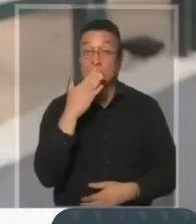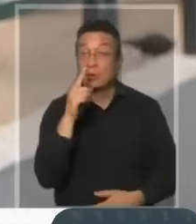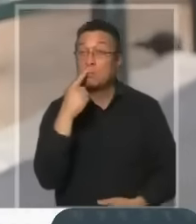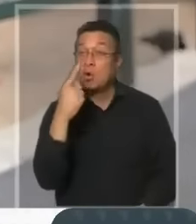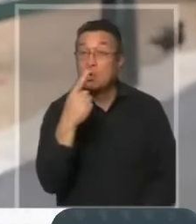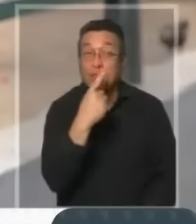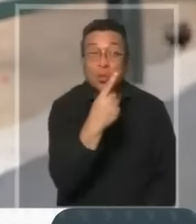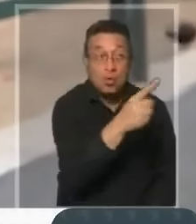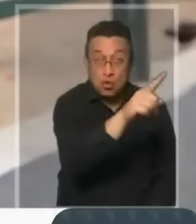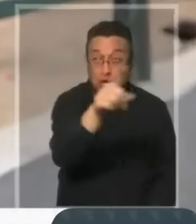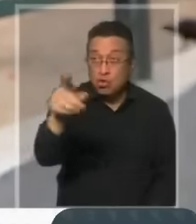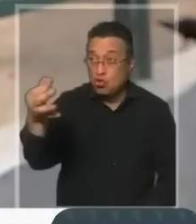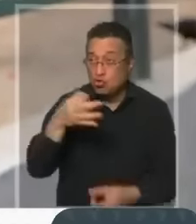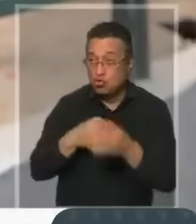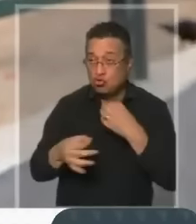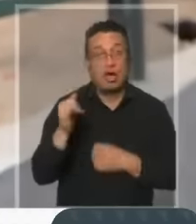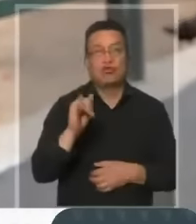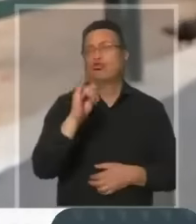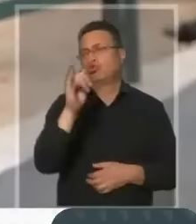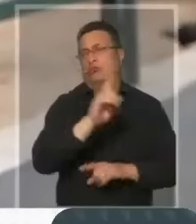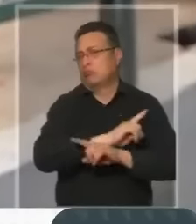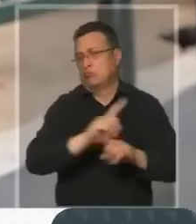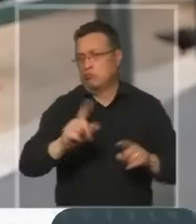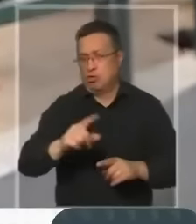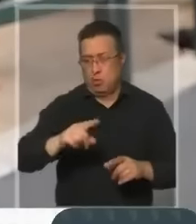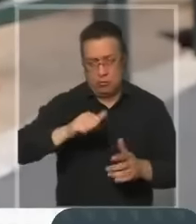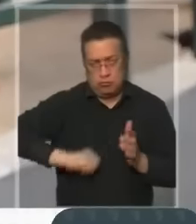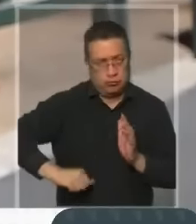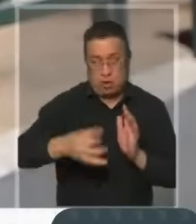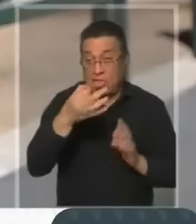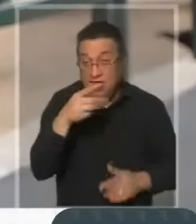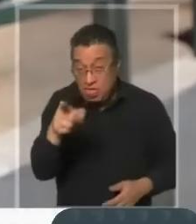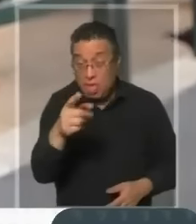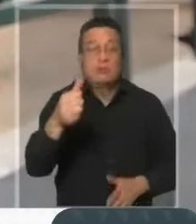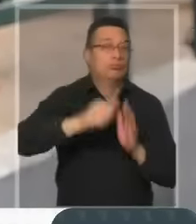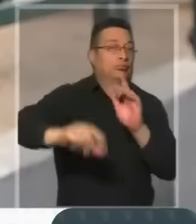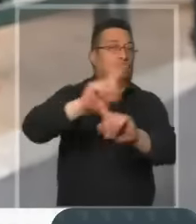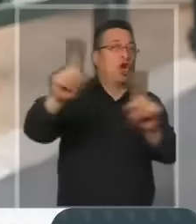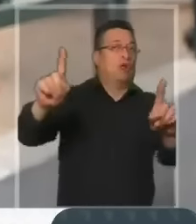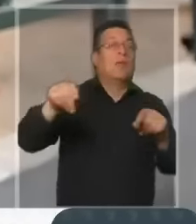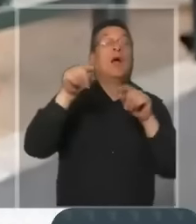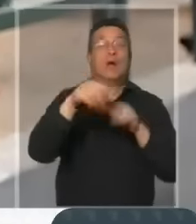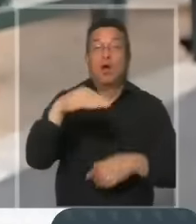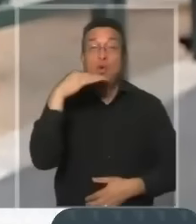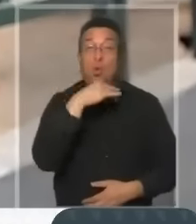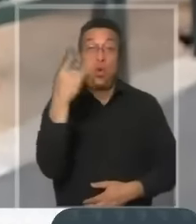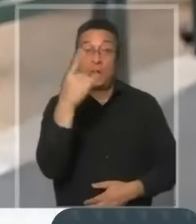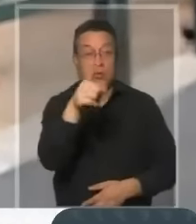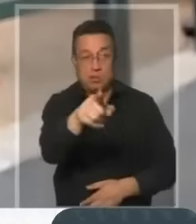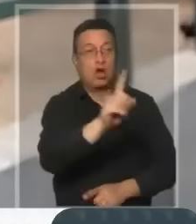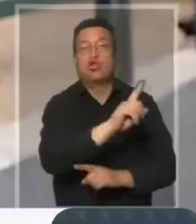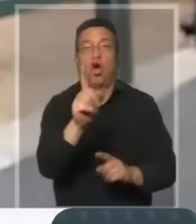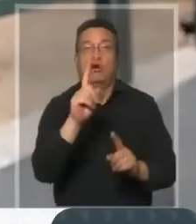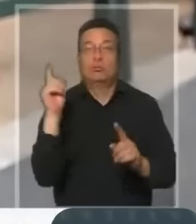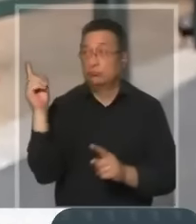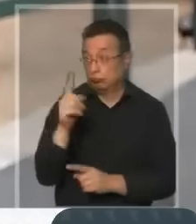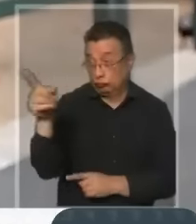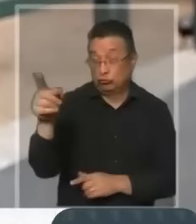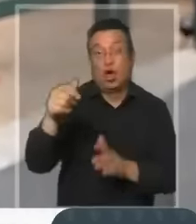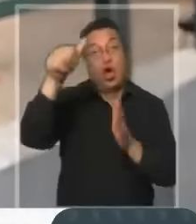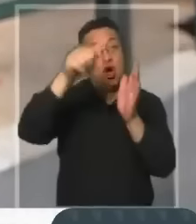por Tele 13, indica sin lugar a dudas que a esa hora los médicos que se encontraban en la urgencia no tenían planificado realizar esta